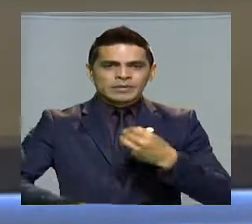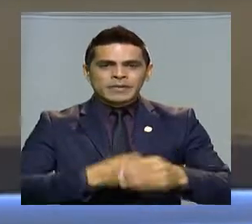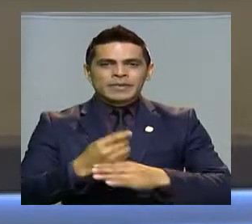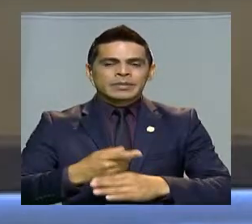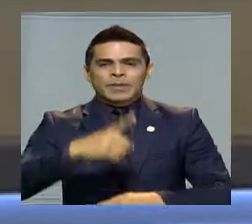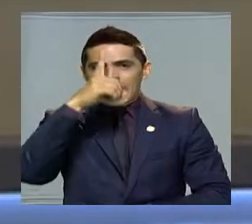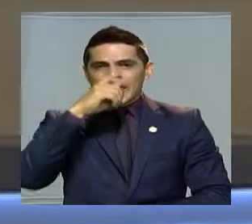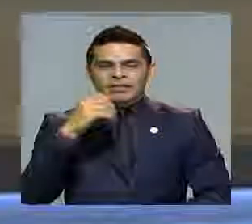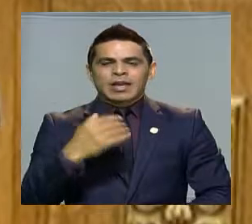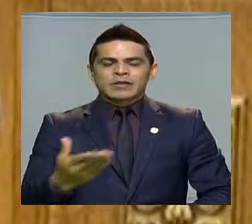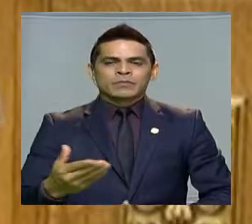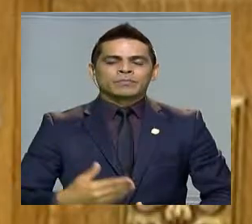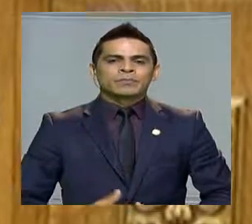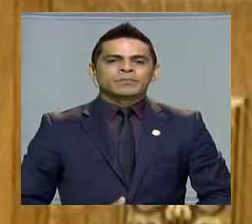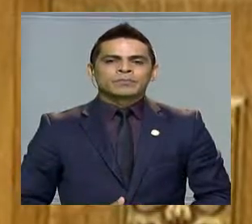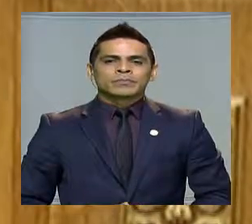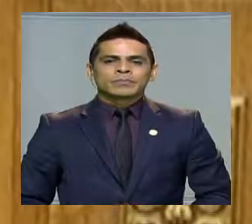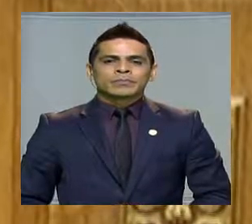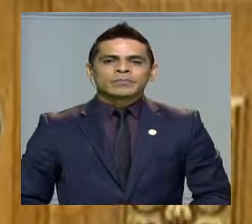año.